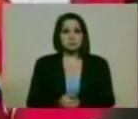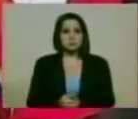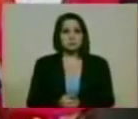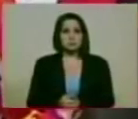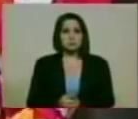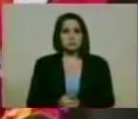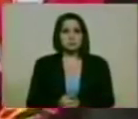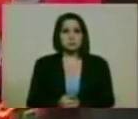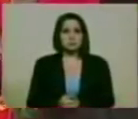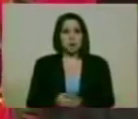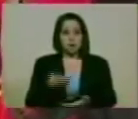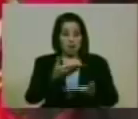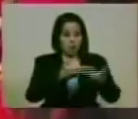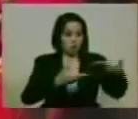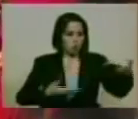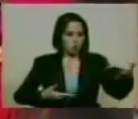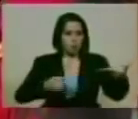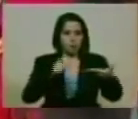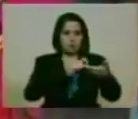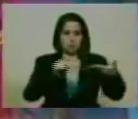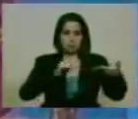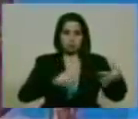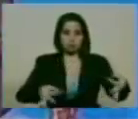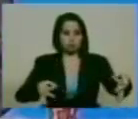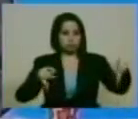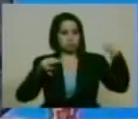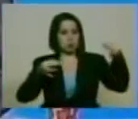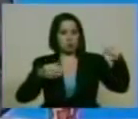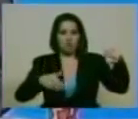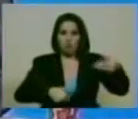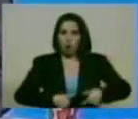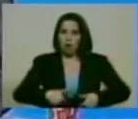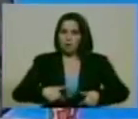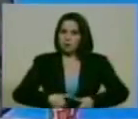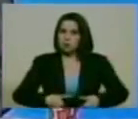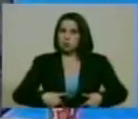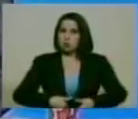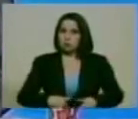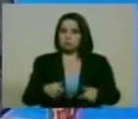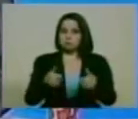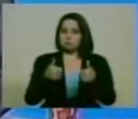el documento que ustedes han preparado con mucho esmero, con mucha dedicación,